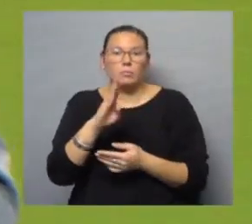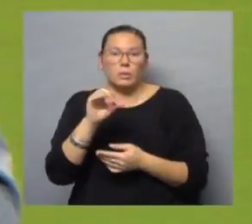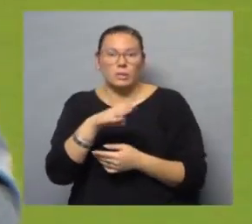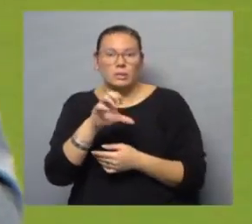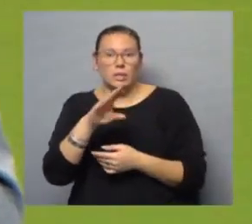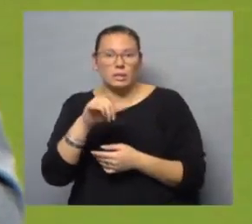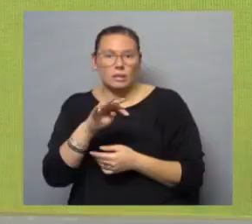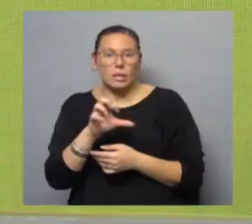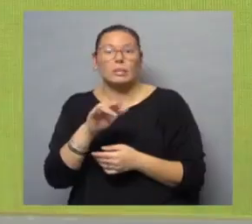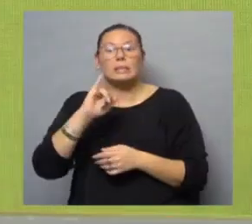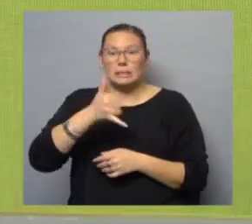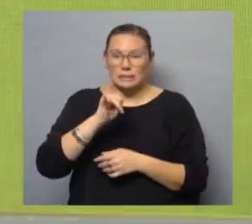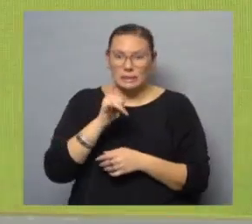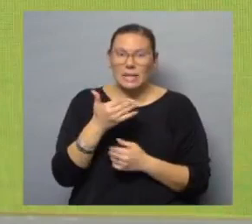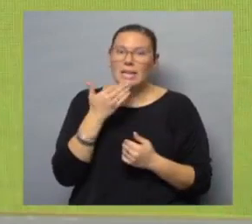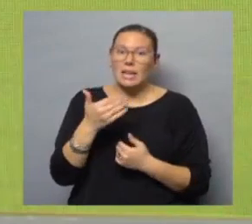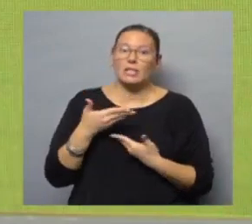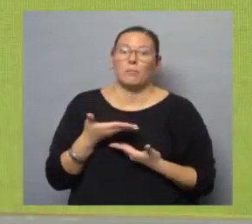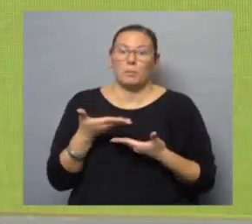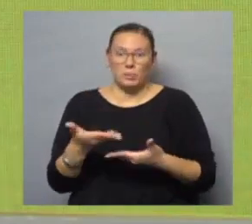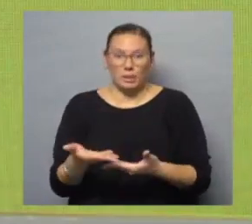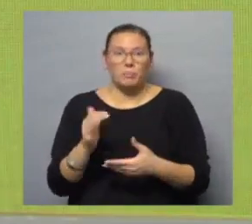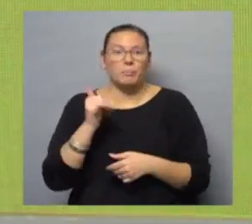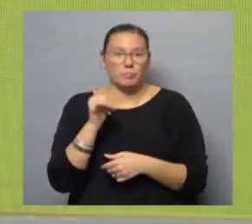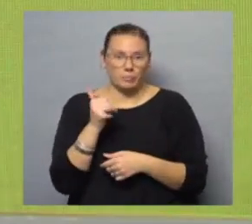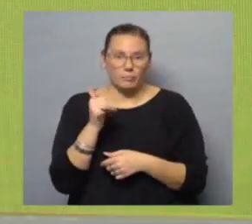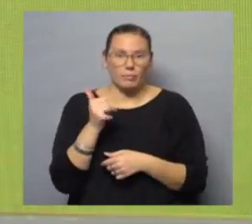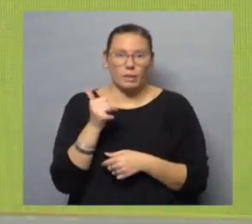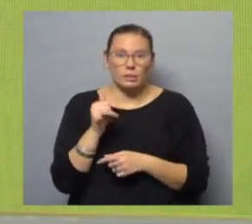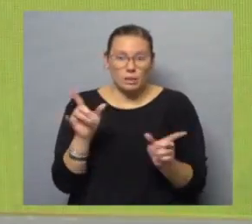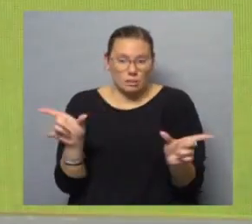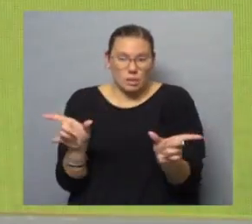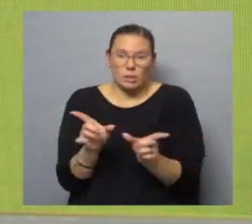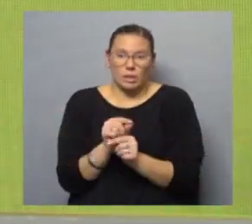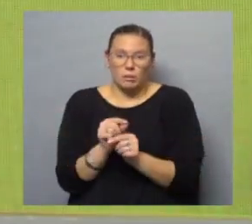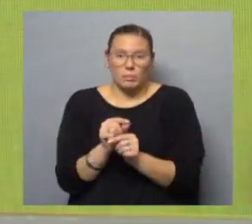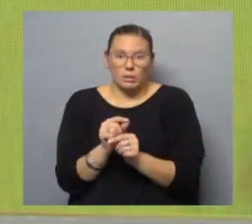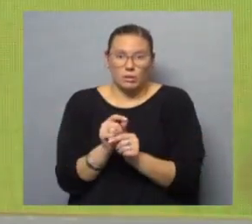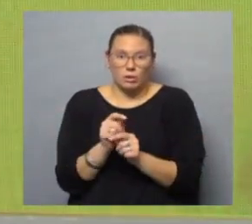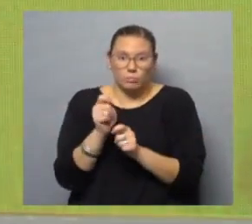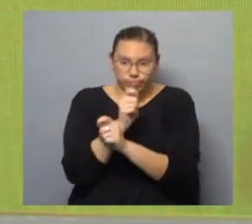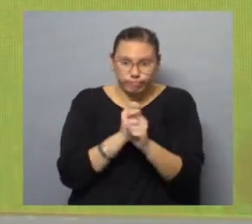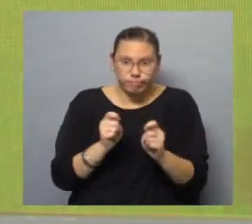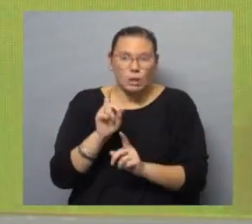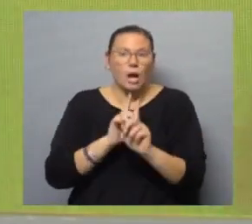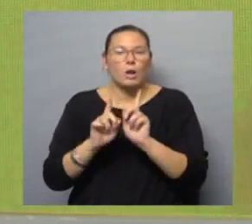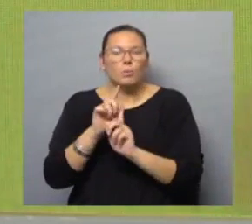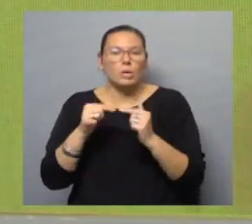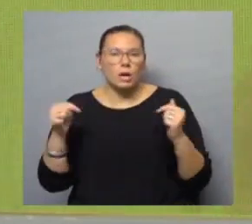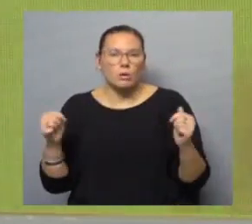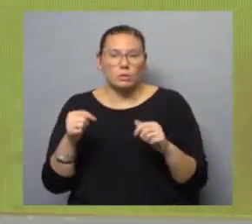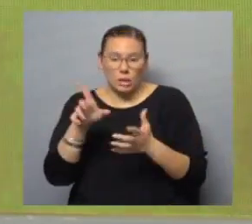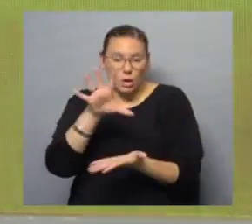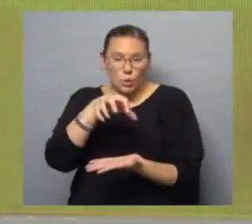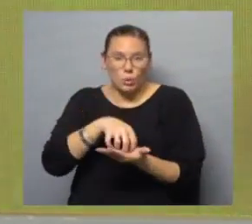Center. Exactamente, gracias por la invitación. Sí, mismo se terminó de instalar algunos equipos en ese centro y